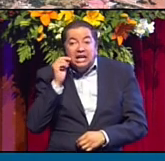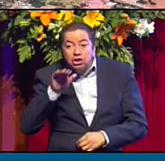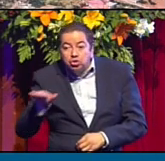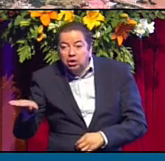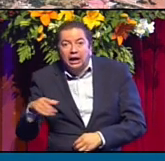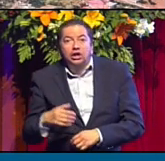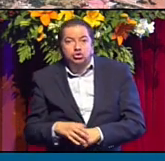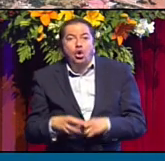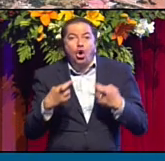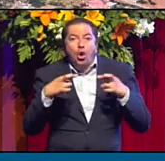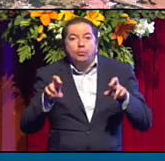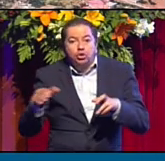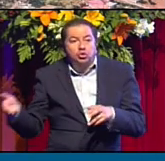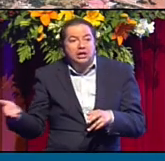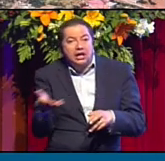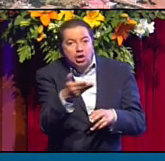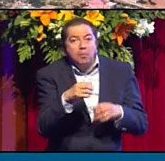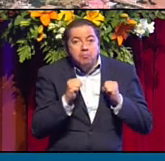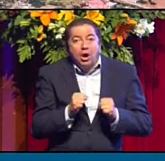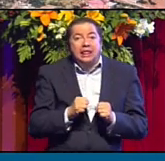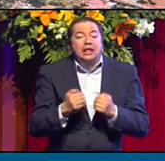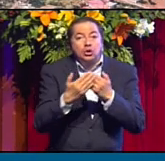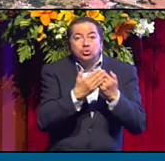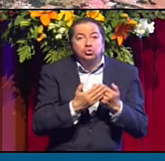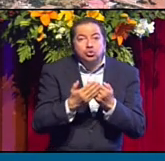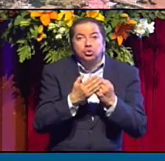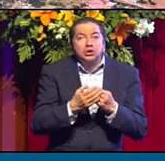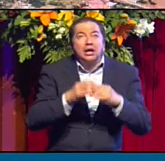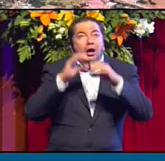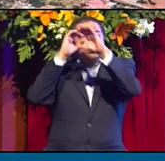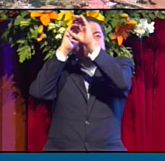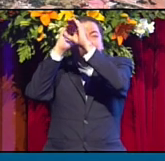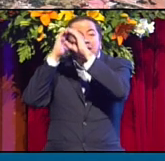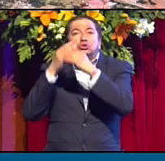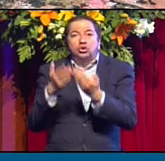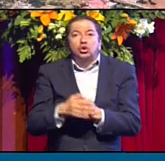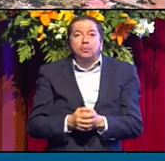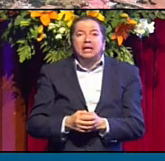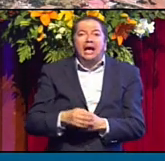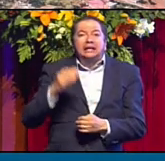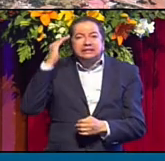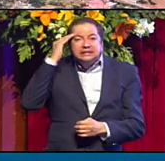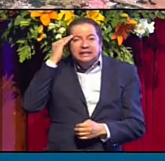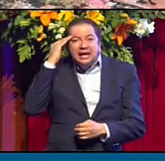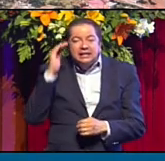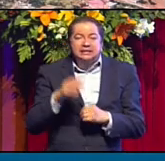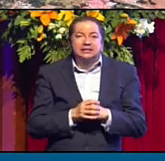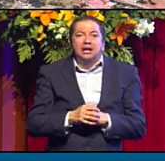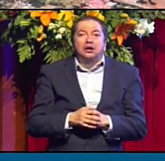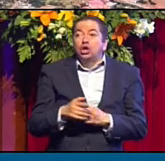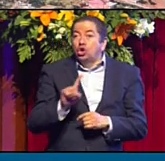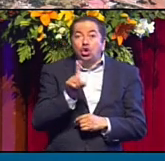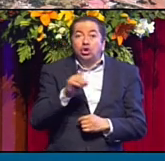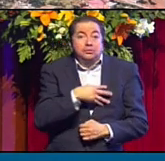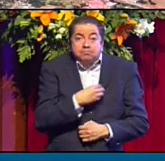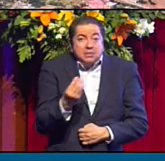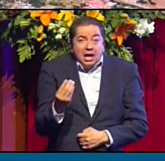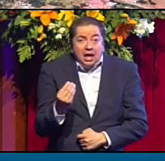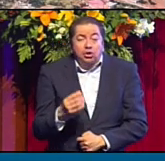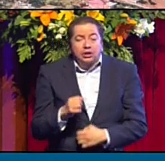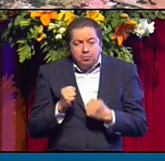oportunidades el día de mañana de ser astrónomos, profesores de ciencia, que no le tengan miedo a la astronomía y que efectivamente puedan ser parte de